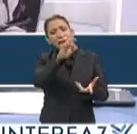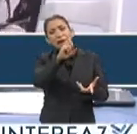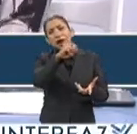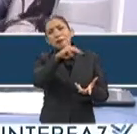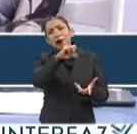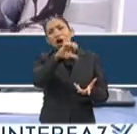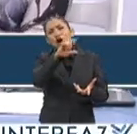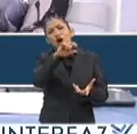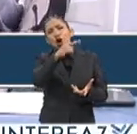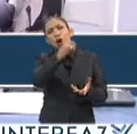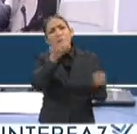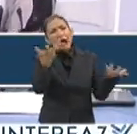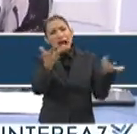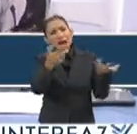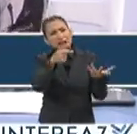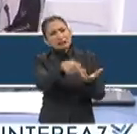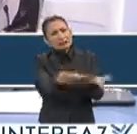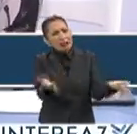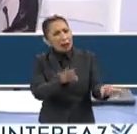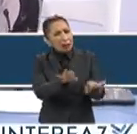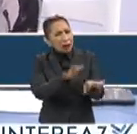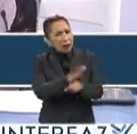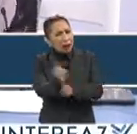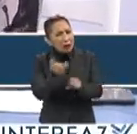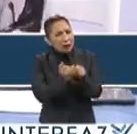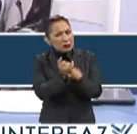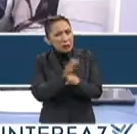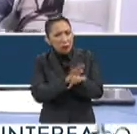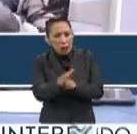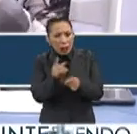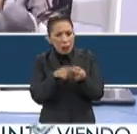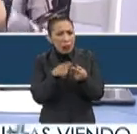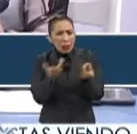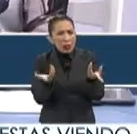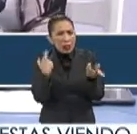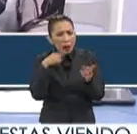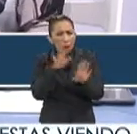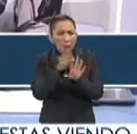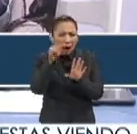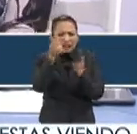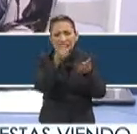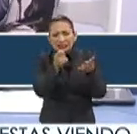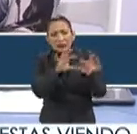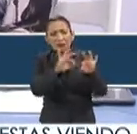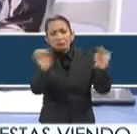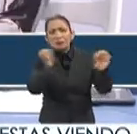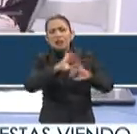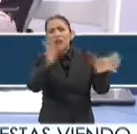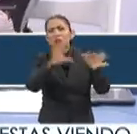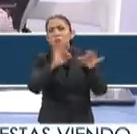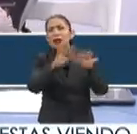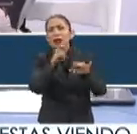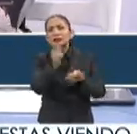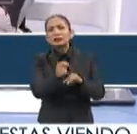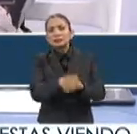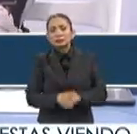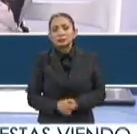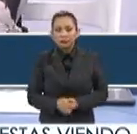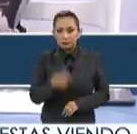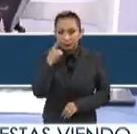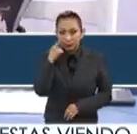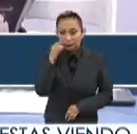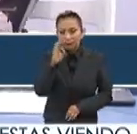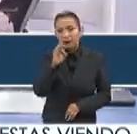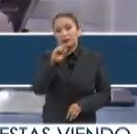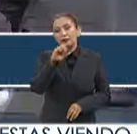farmacólogo? Es decir, si son investigadores, ¿qué tipo de investigaciones hacen? Algo muy aterrizado, es decir, con lo que nos podamos relacionar. Digamos que